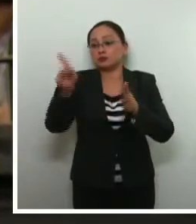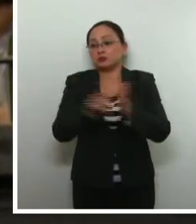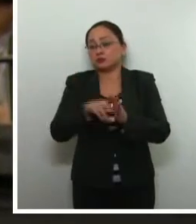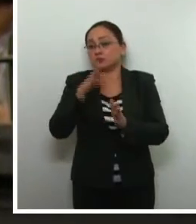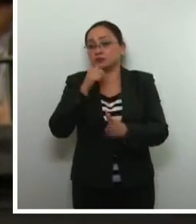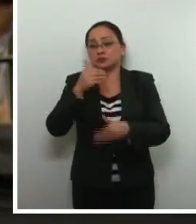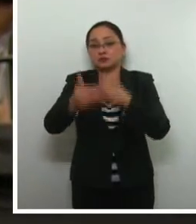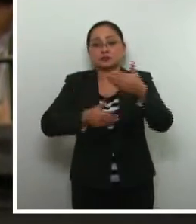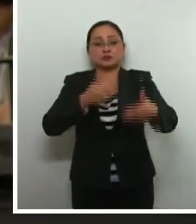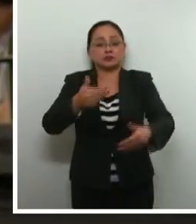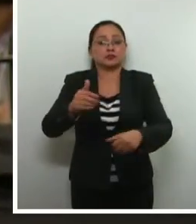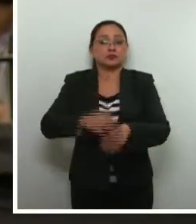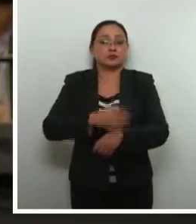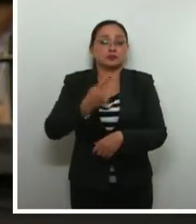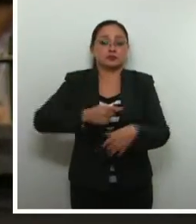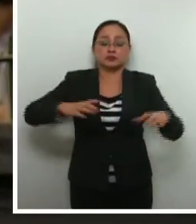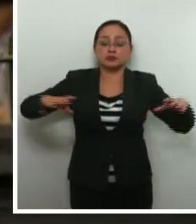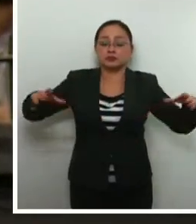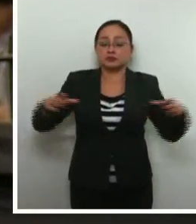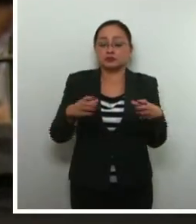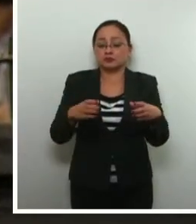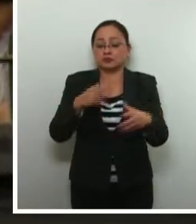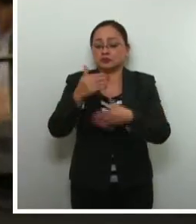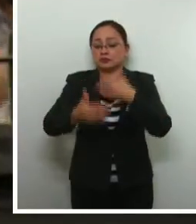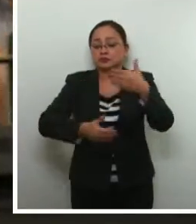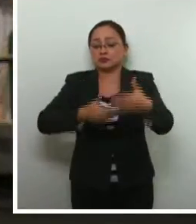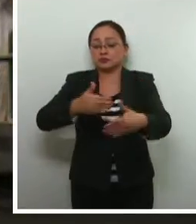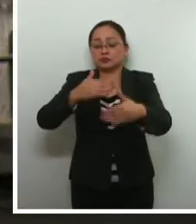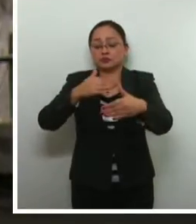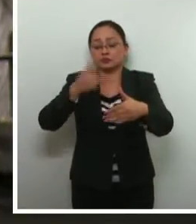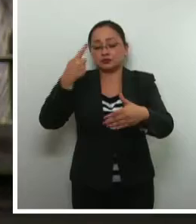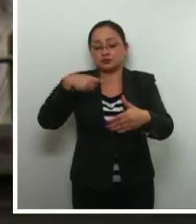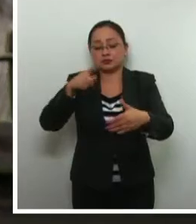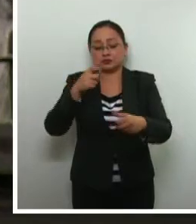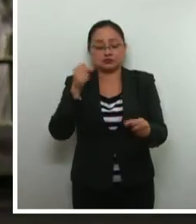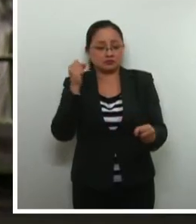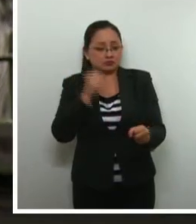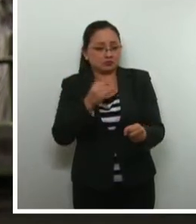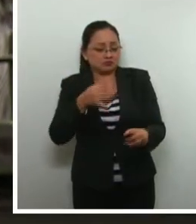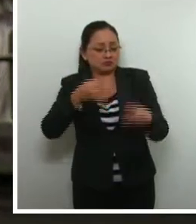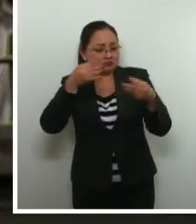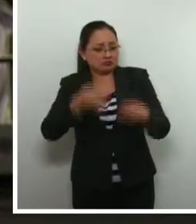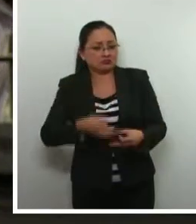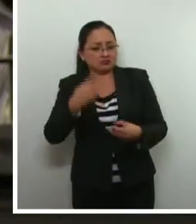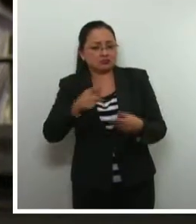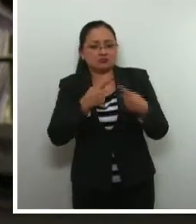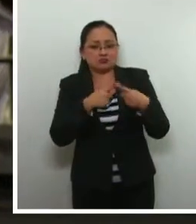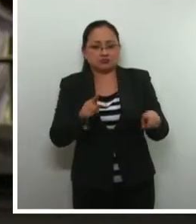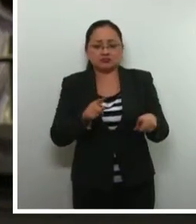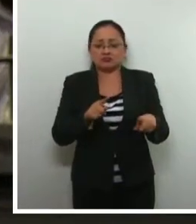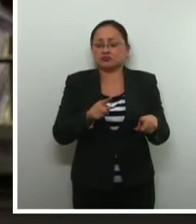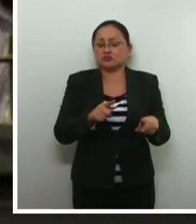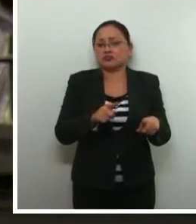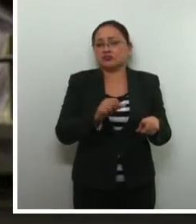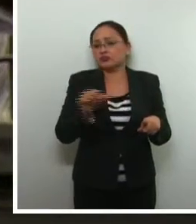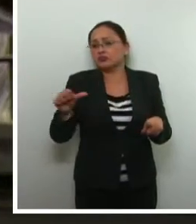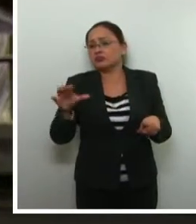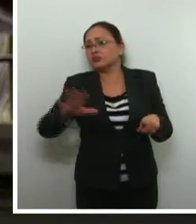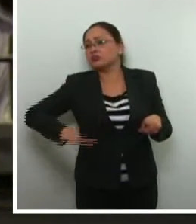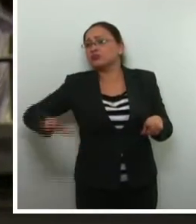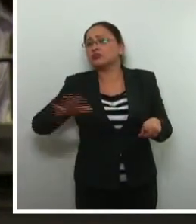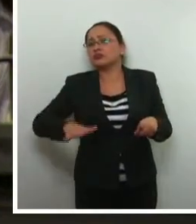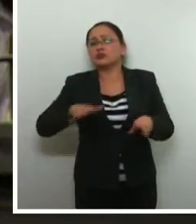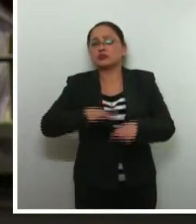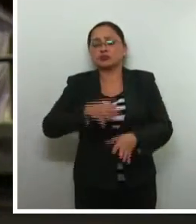materia, porque formamos parte de un proceso de una naturaleza jurídica distinta a las